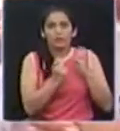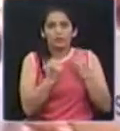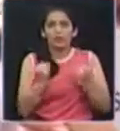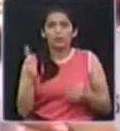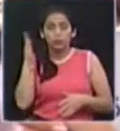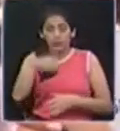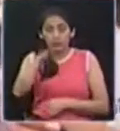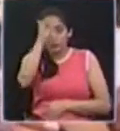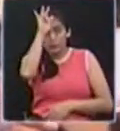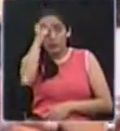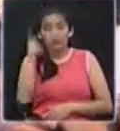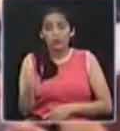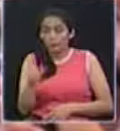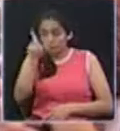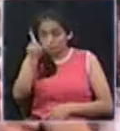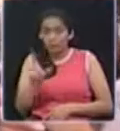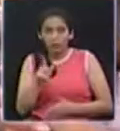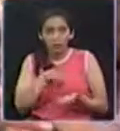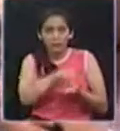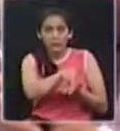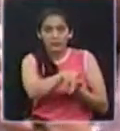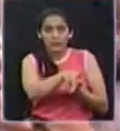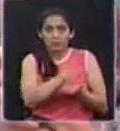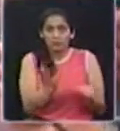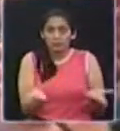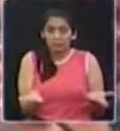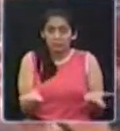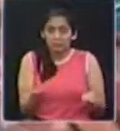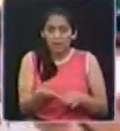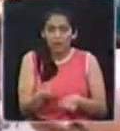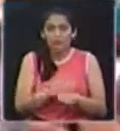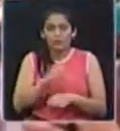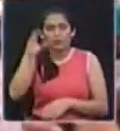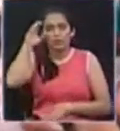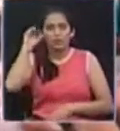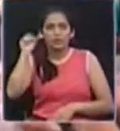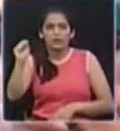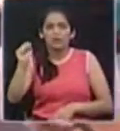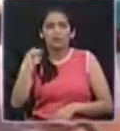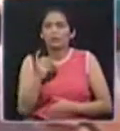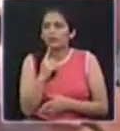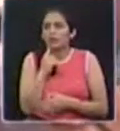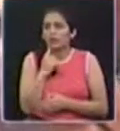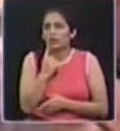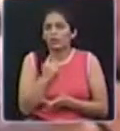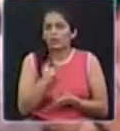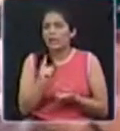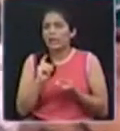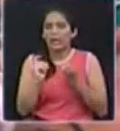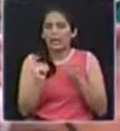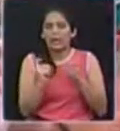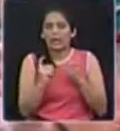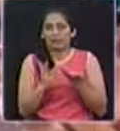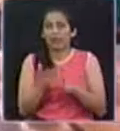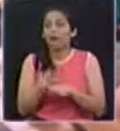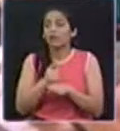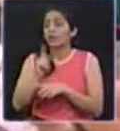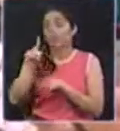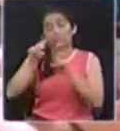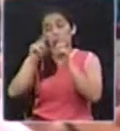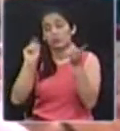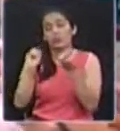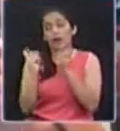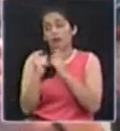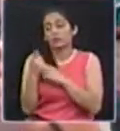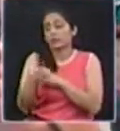Por ello, este miércoles hubo un plantón. A las personas que más necesitan, las personas pobres, de clase media y baja, igual cuando vayan a